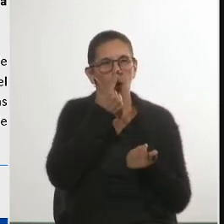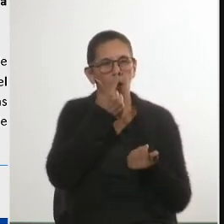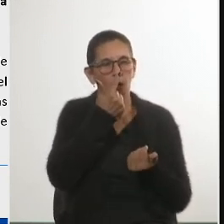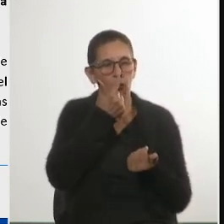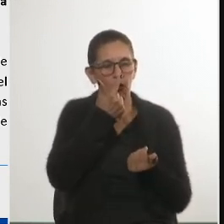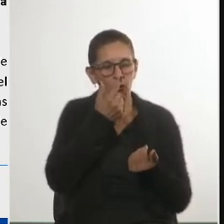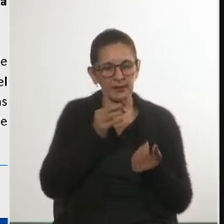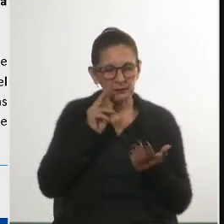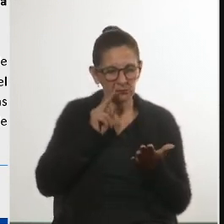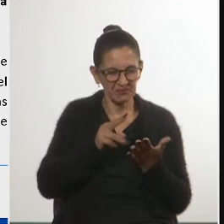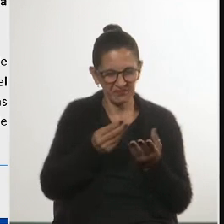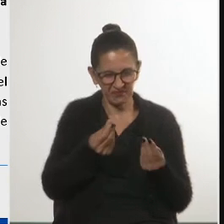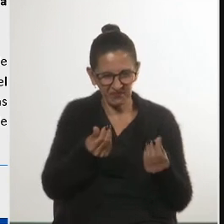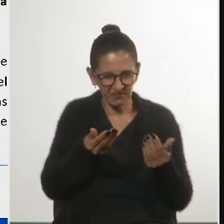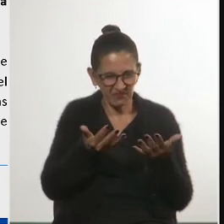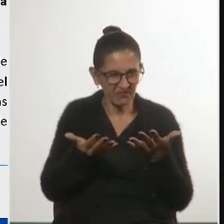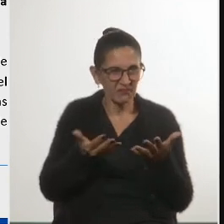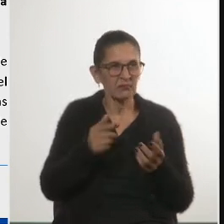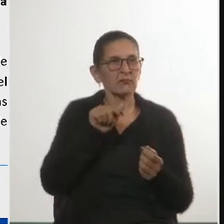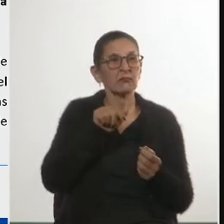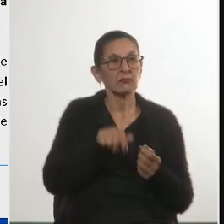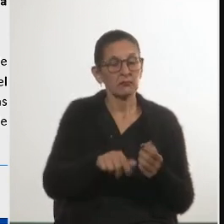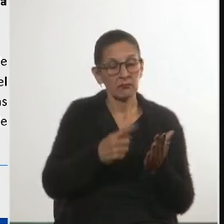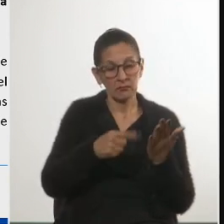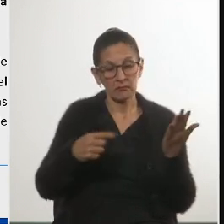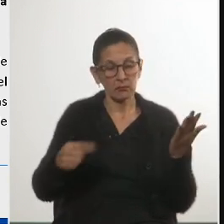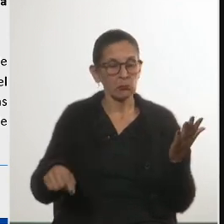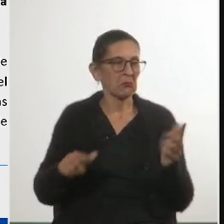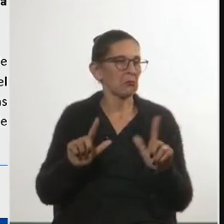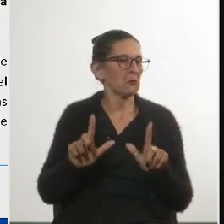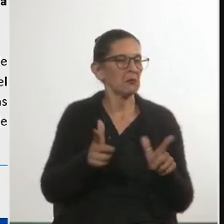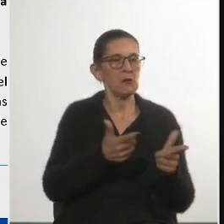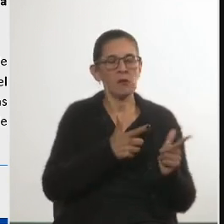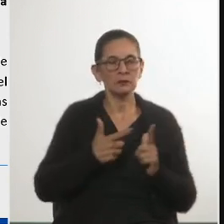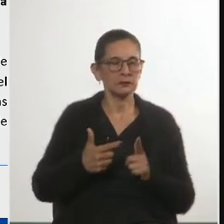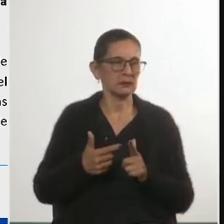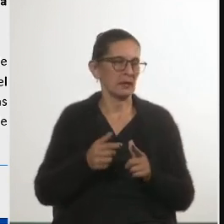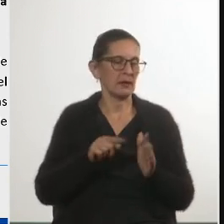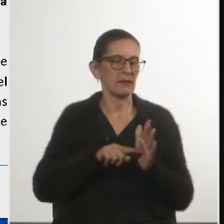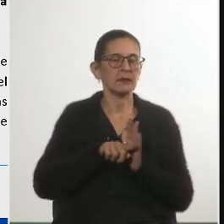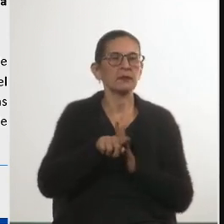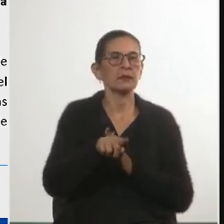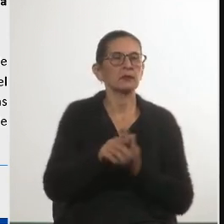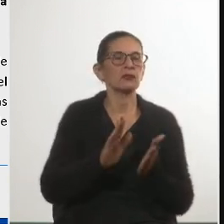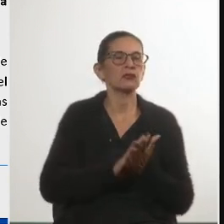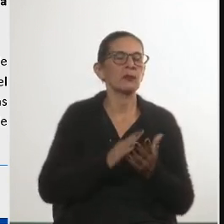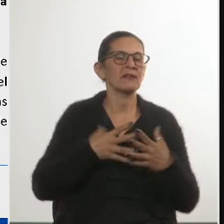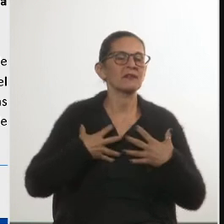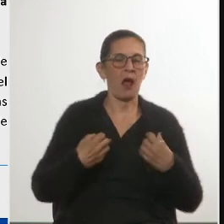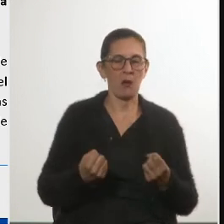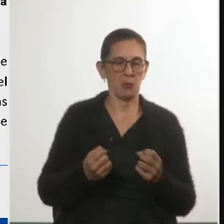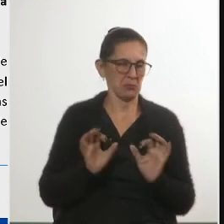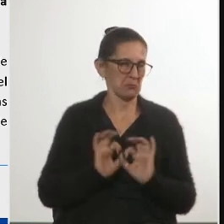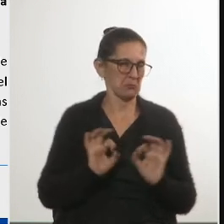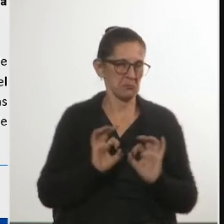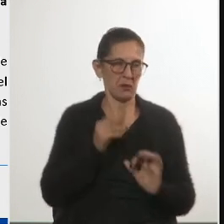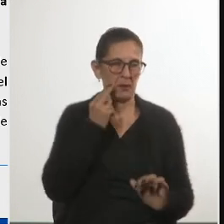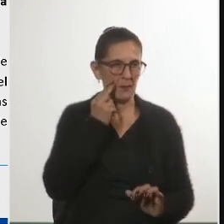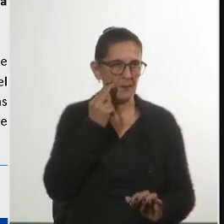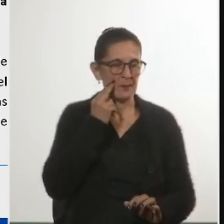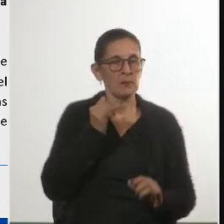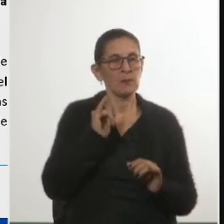y apariencia, aunque estas sustancias no produzcan un efecto directo sobre la salud.